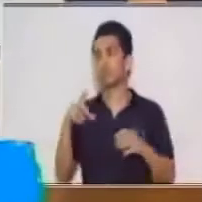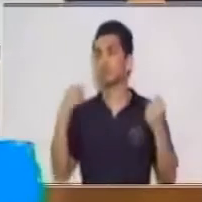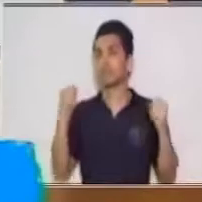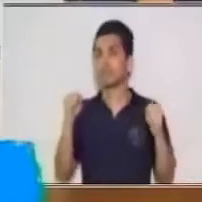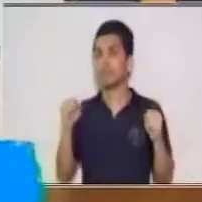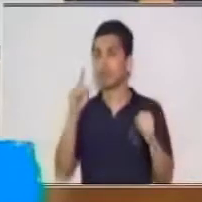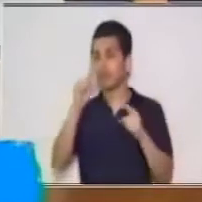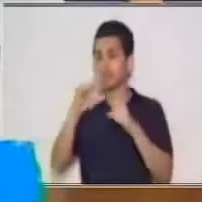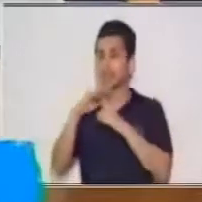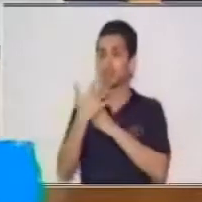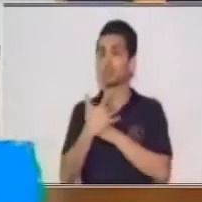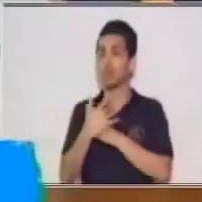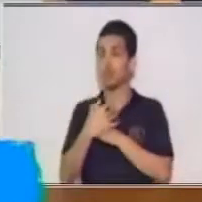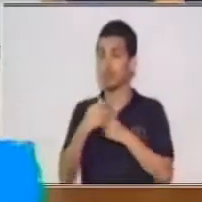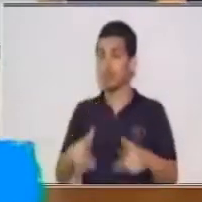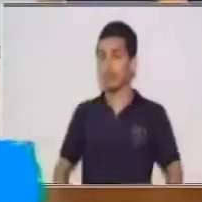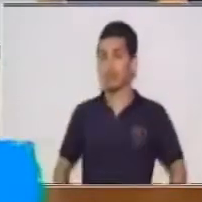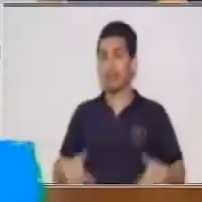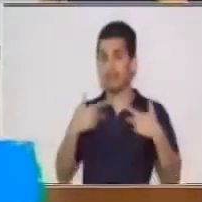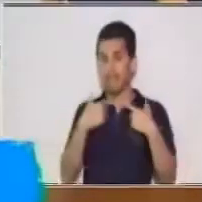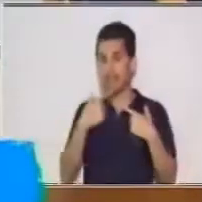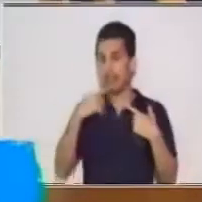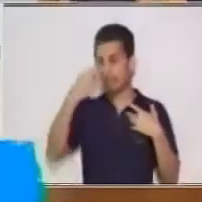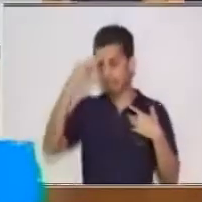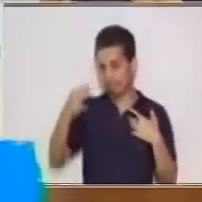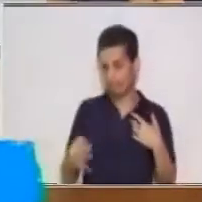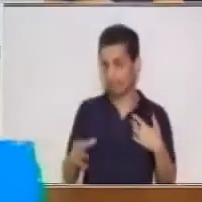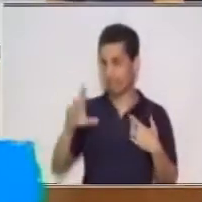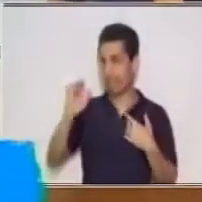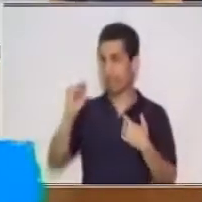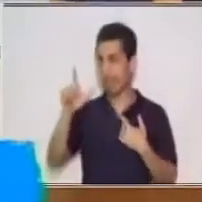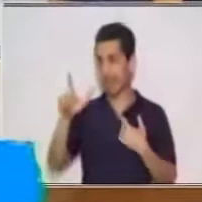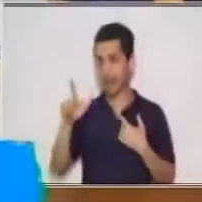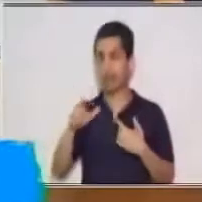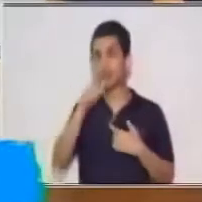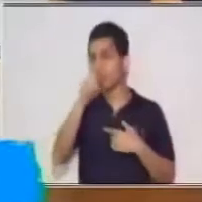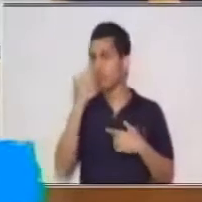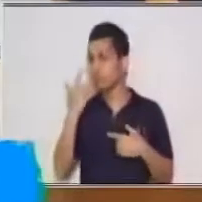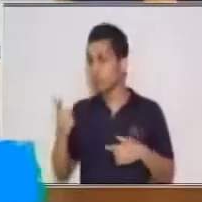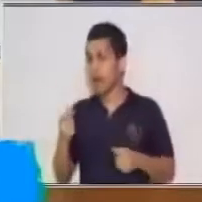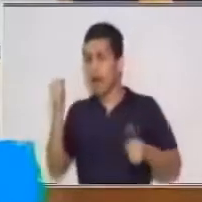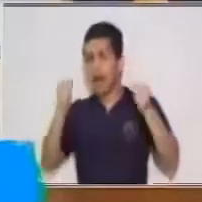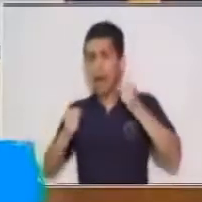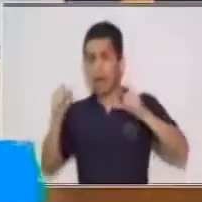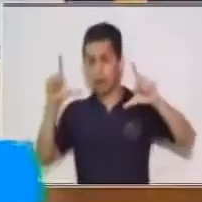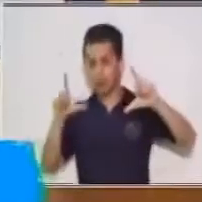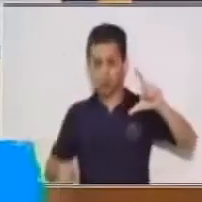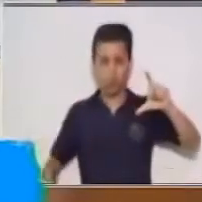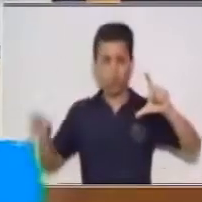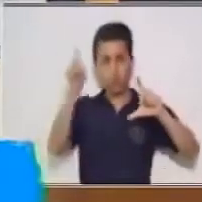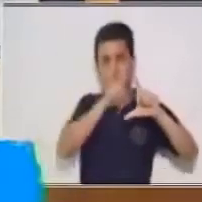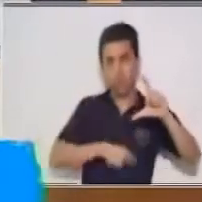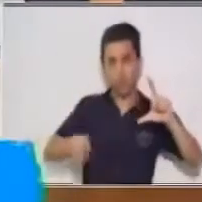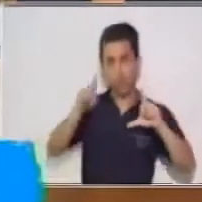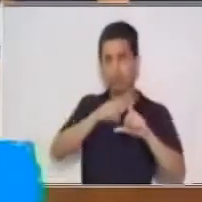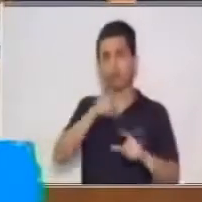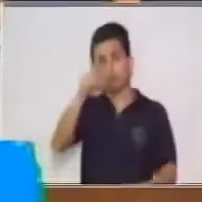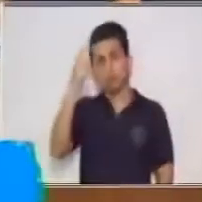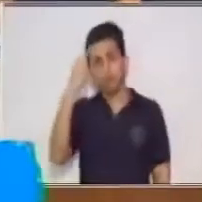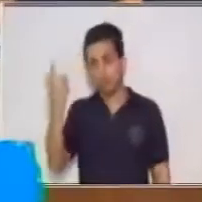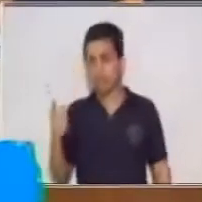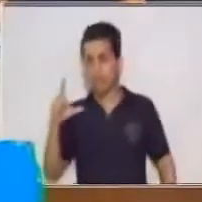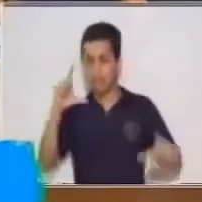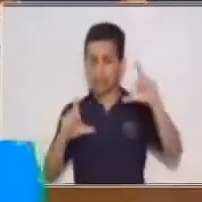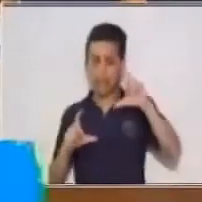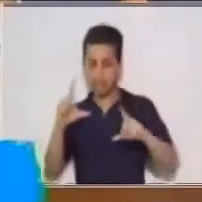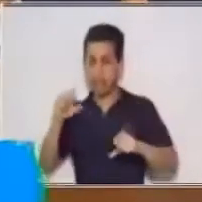diaria. ¿Has visto alguna vez la rueda de un carro? Muy bien. Piensa, puede ser en las llantas de tu